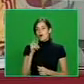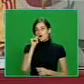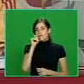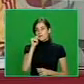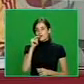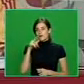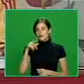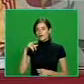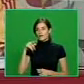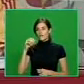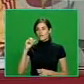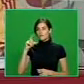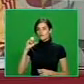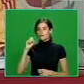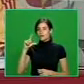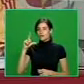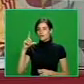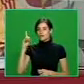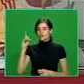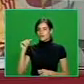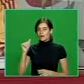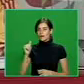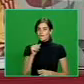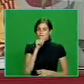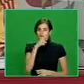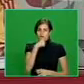carriles es un indefenso